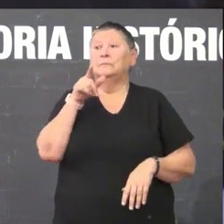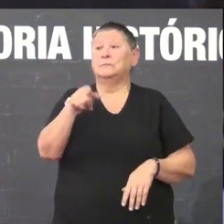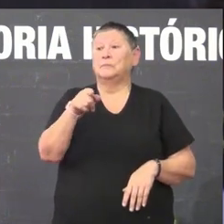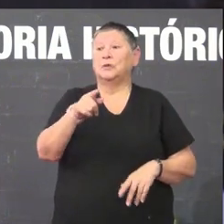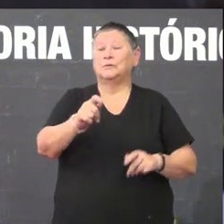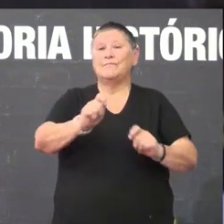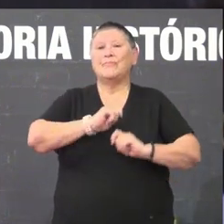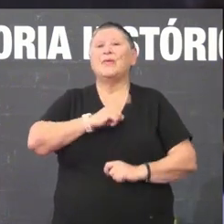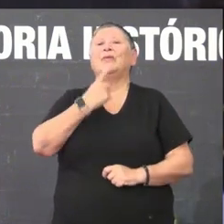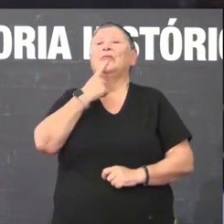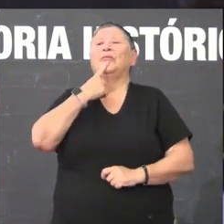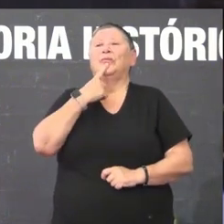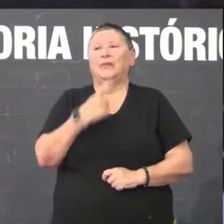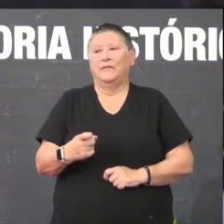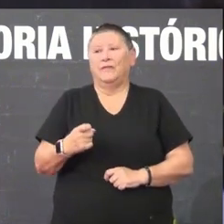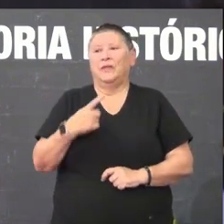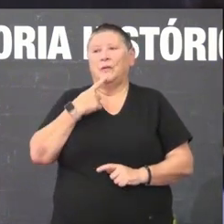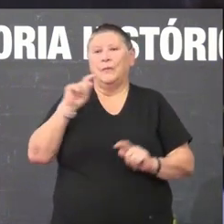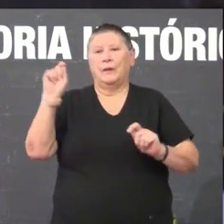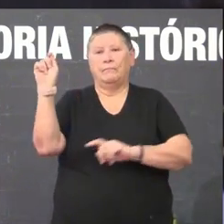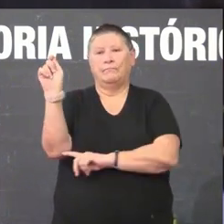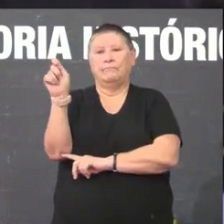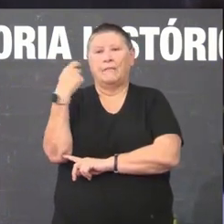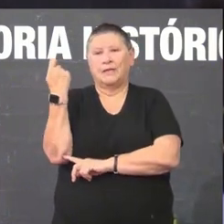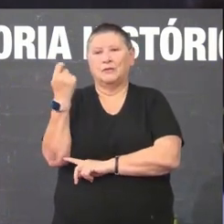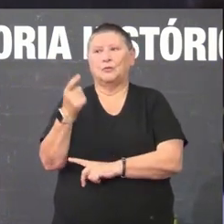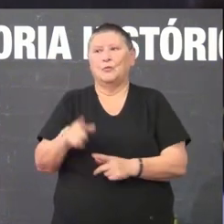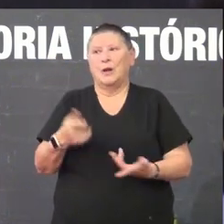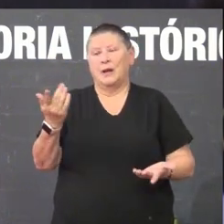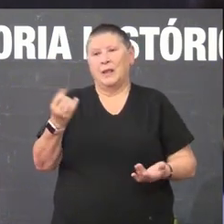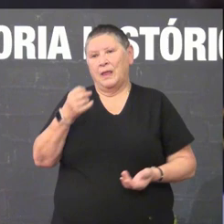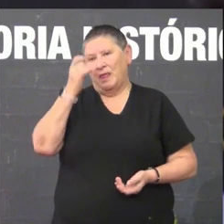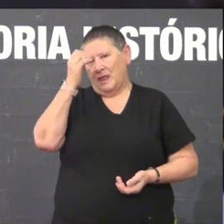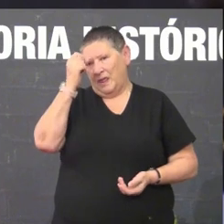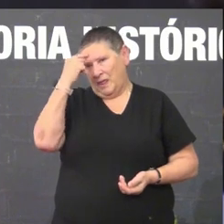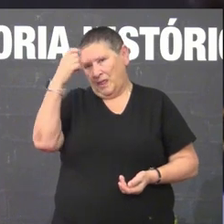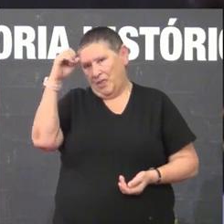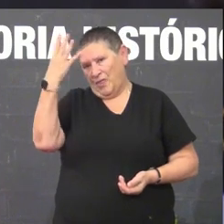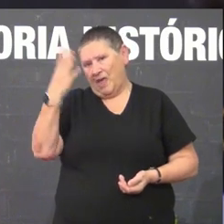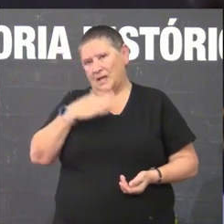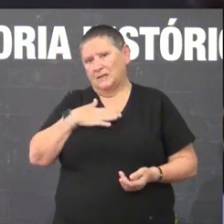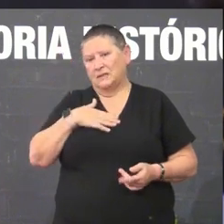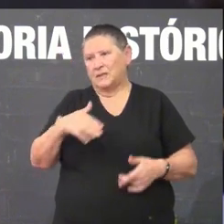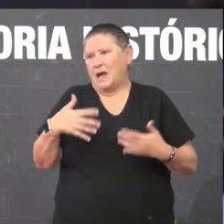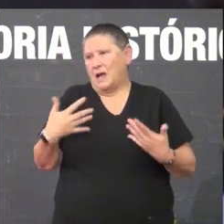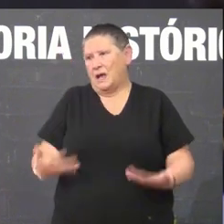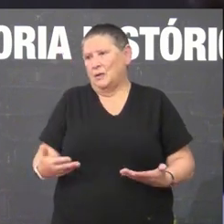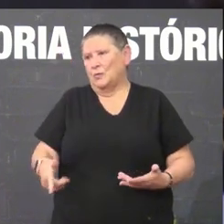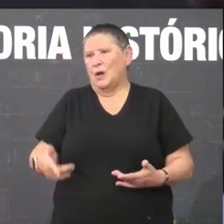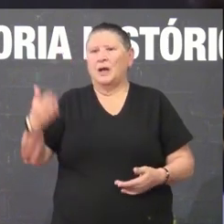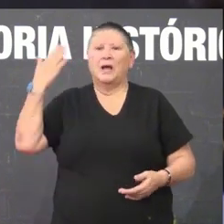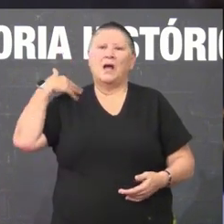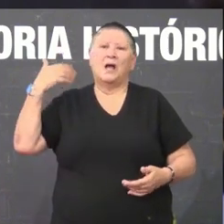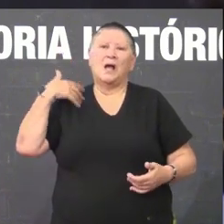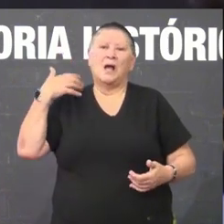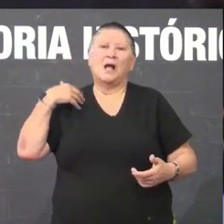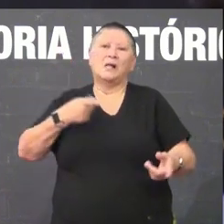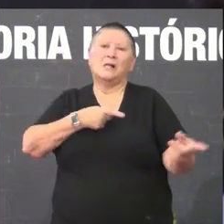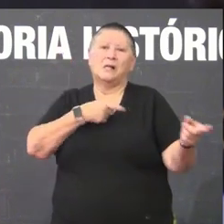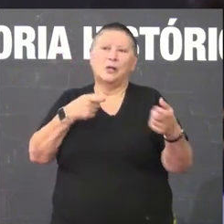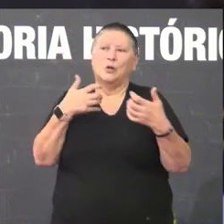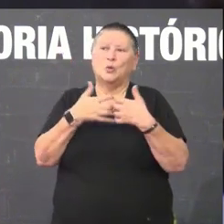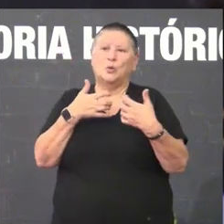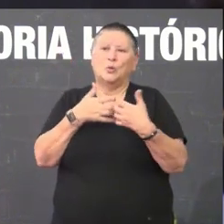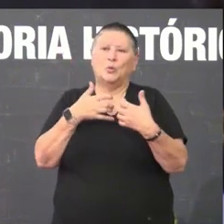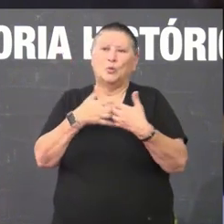la victoria en el presente de las ideas actualizadas por las cuales lucharon en el pasado todas esas personas y todos